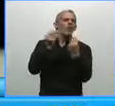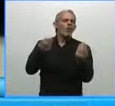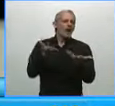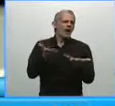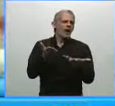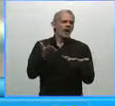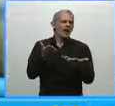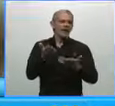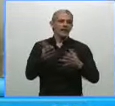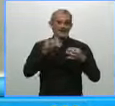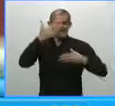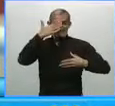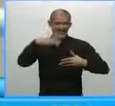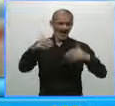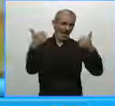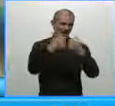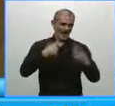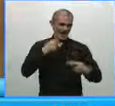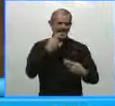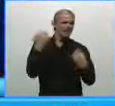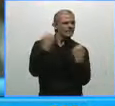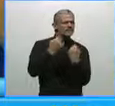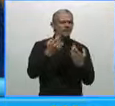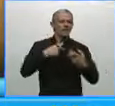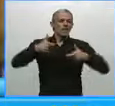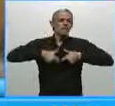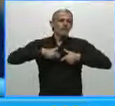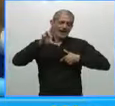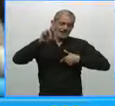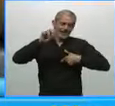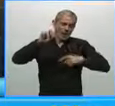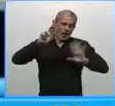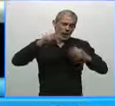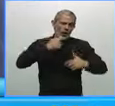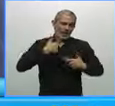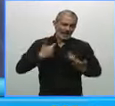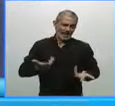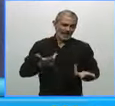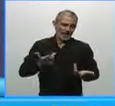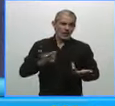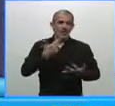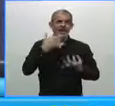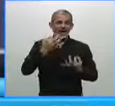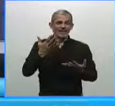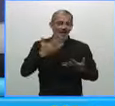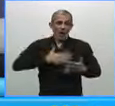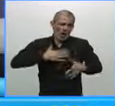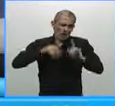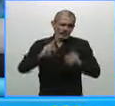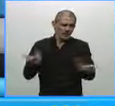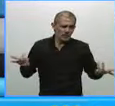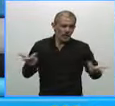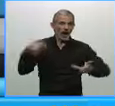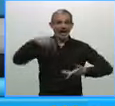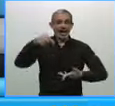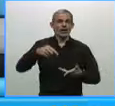es llegar a la final de que es llevarnos la medalla de la medalla Dorada la verdad super contenta y bueno